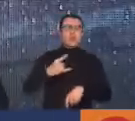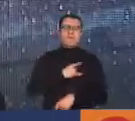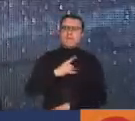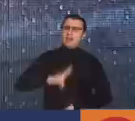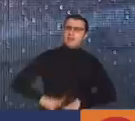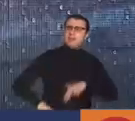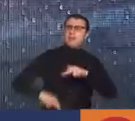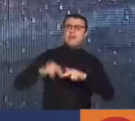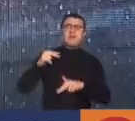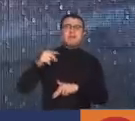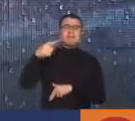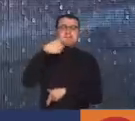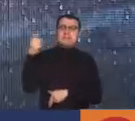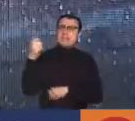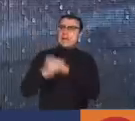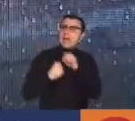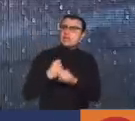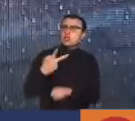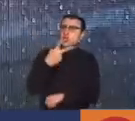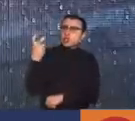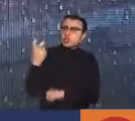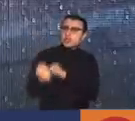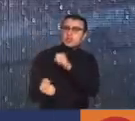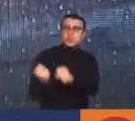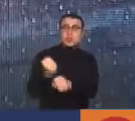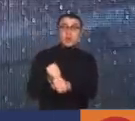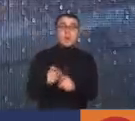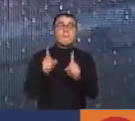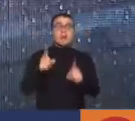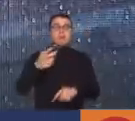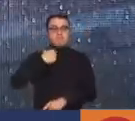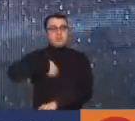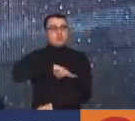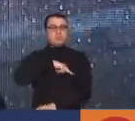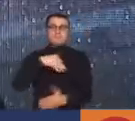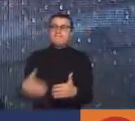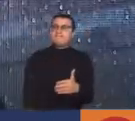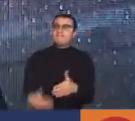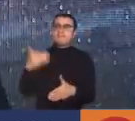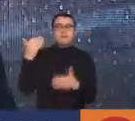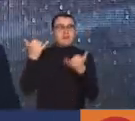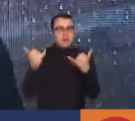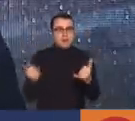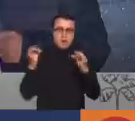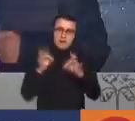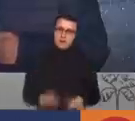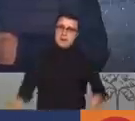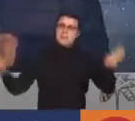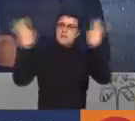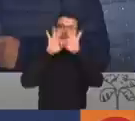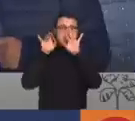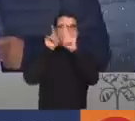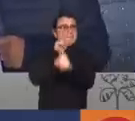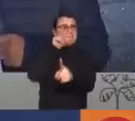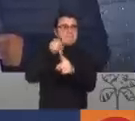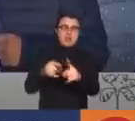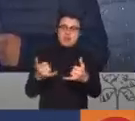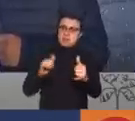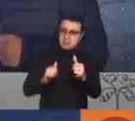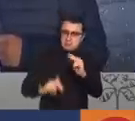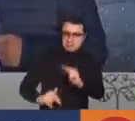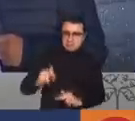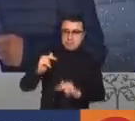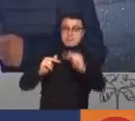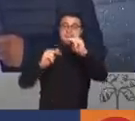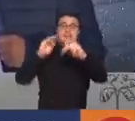hay universidades de 1 siglo, de 2 siglos, pero comenzamos, que es lo importante, ya en el desarrollo. Saldrá